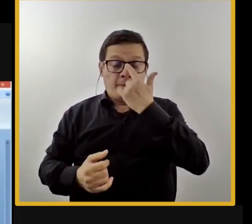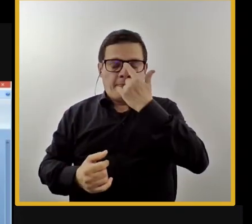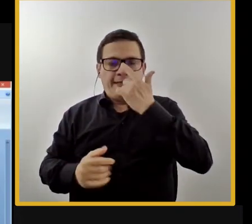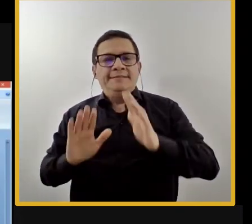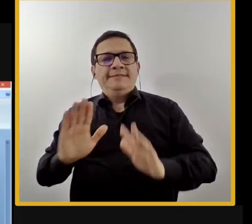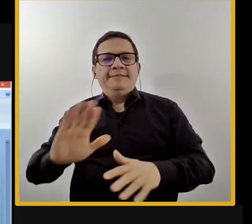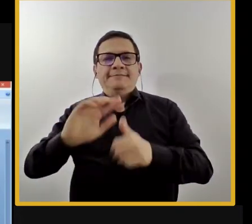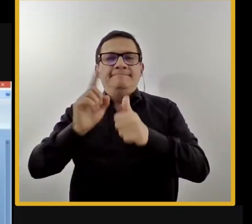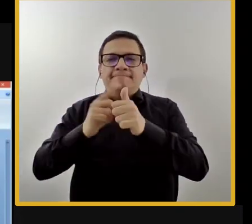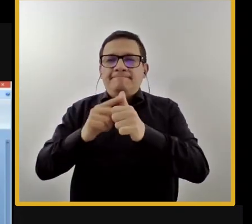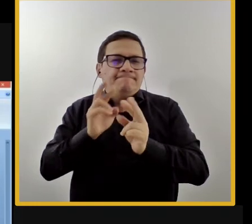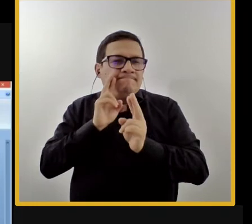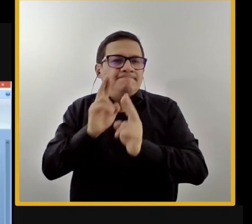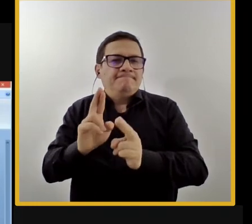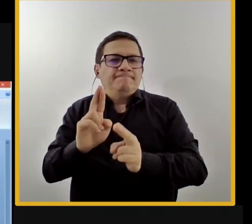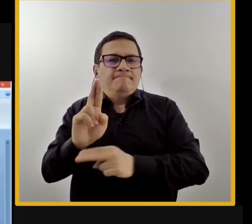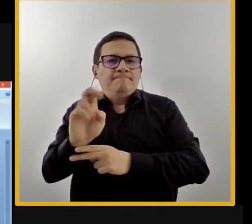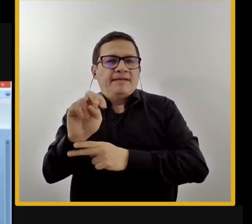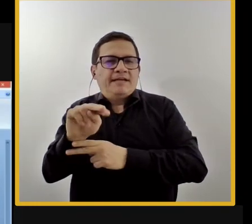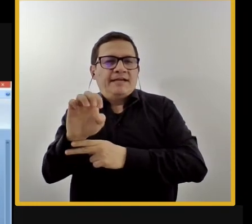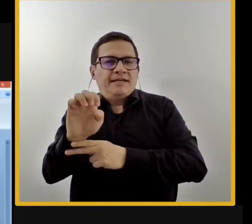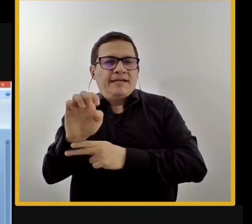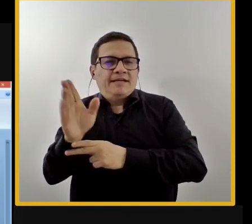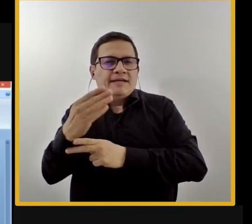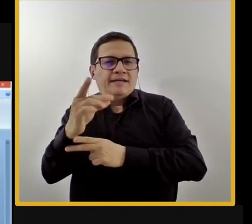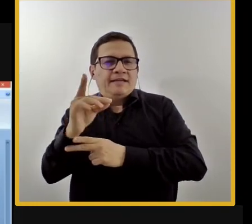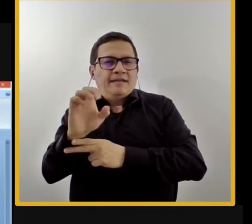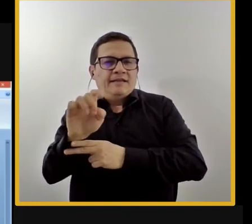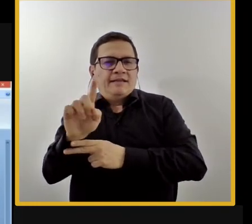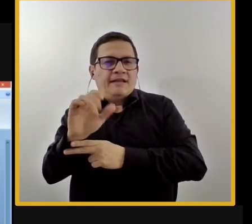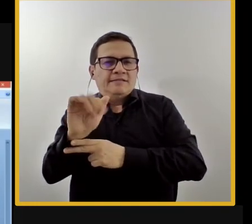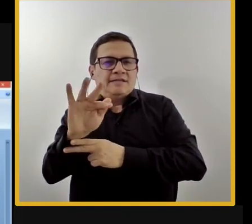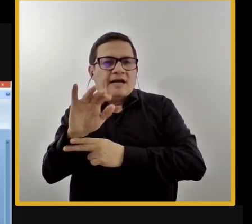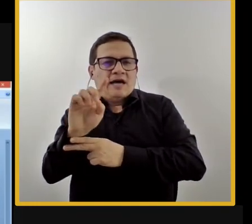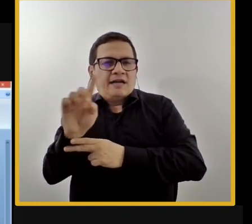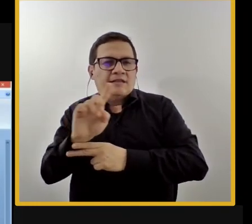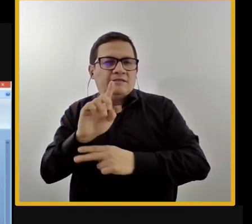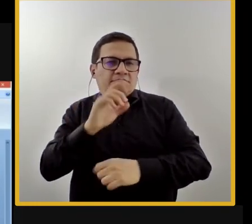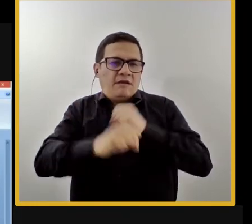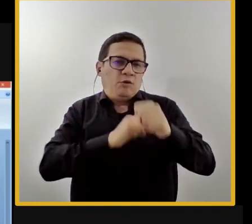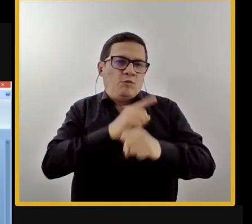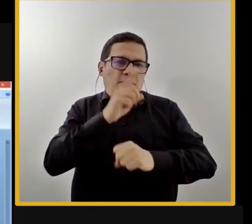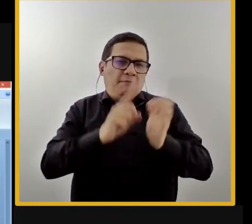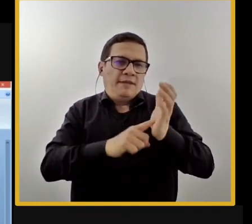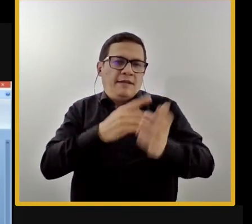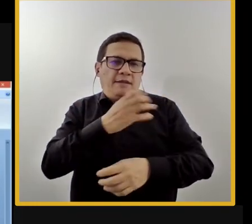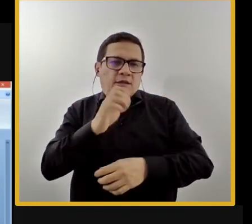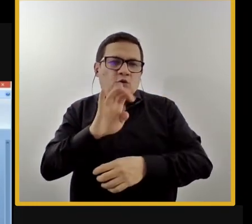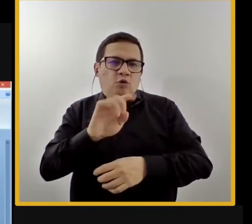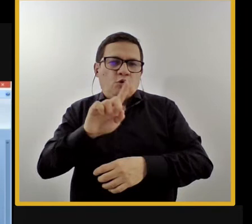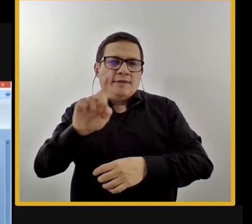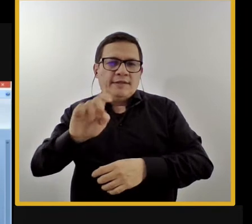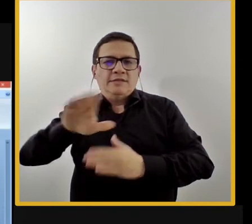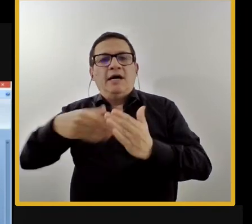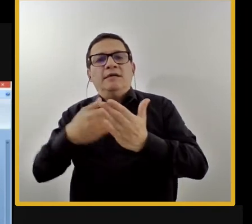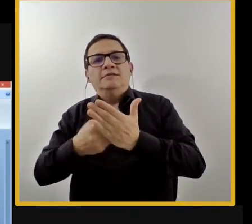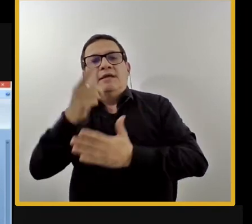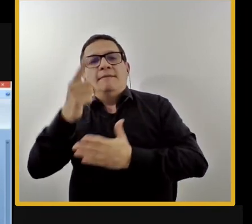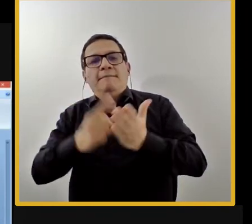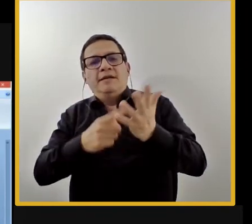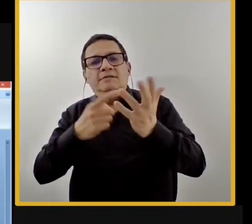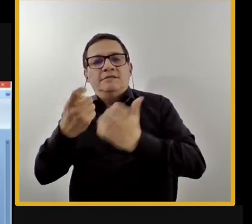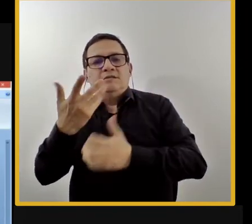El primero que reconocemos aquí es René Descartes, entre 1596 y 1650. Pretendía instaurar